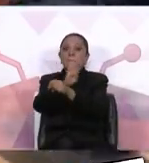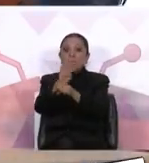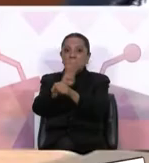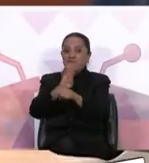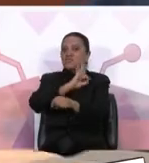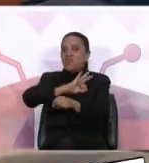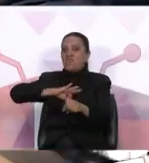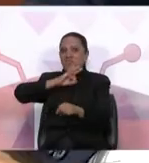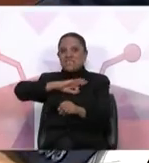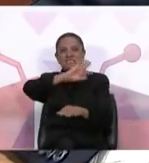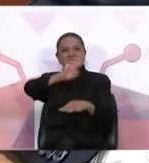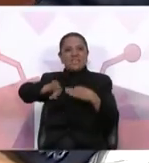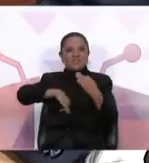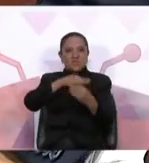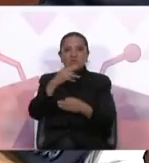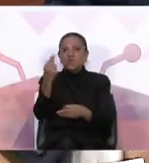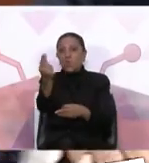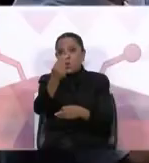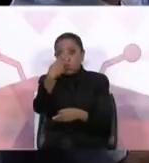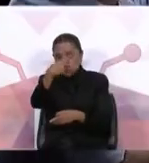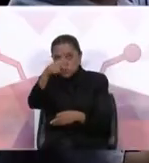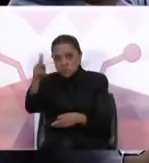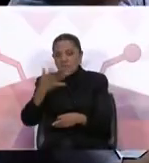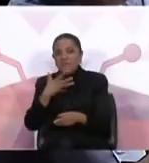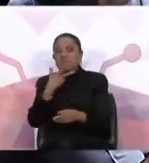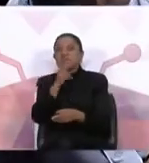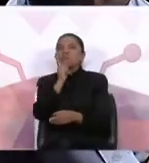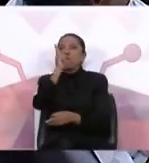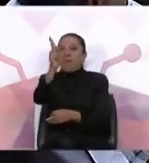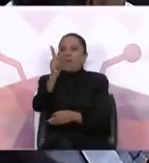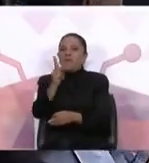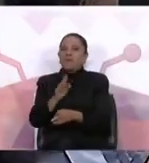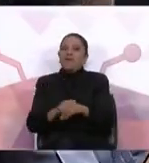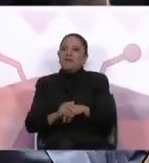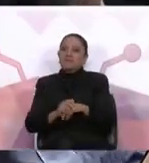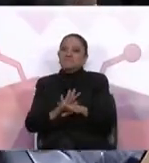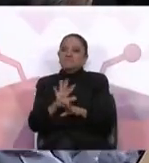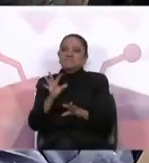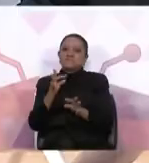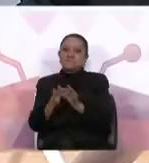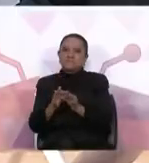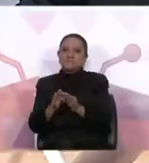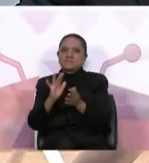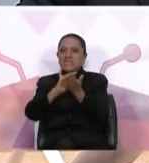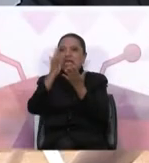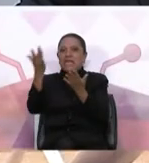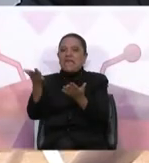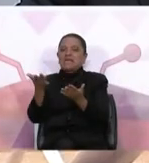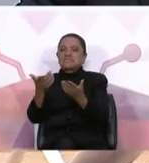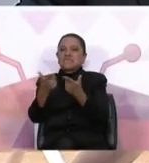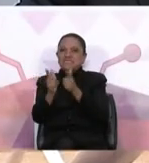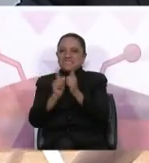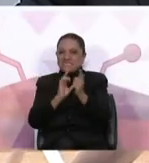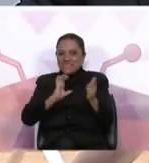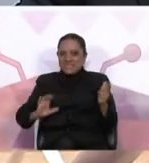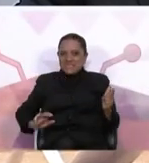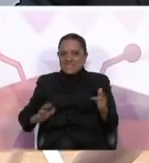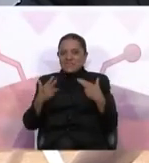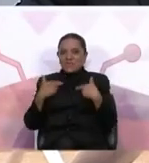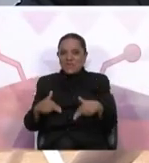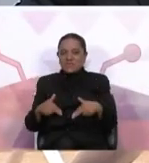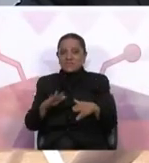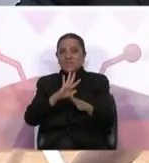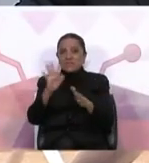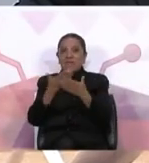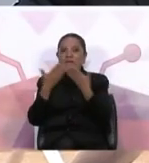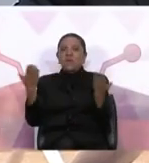ustedes tienen la palabra gracias candidato del partido humanista mario rojas toca el turno para cerrar su participación en